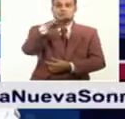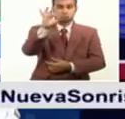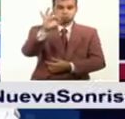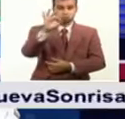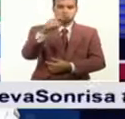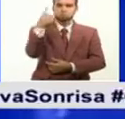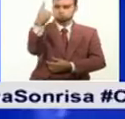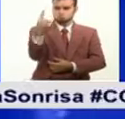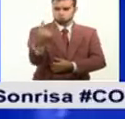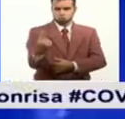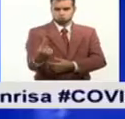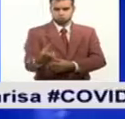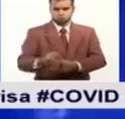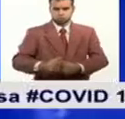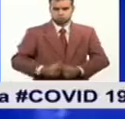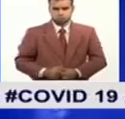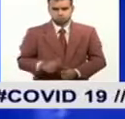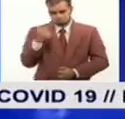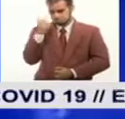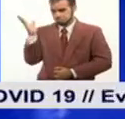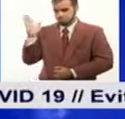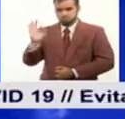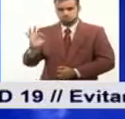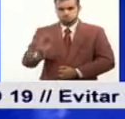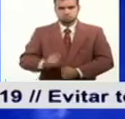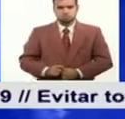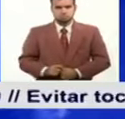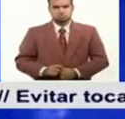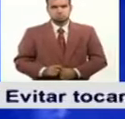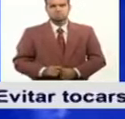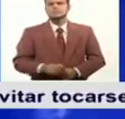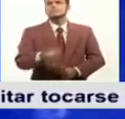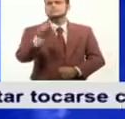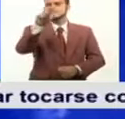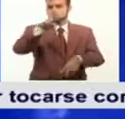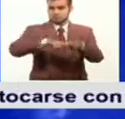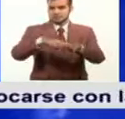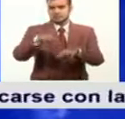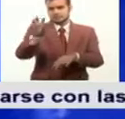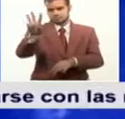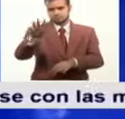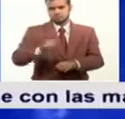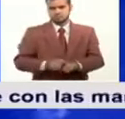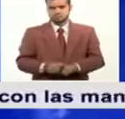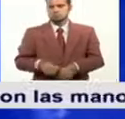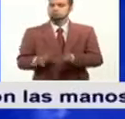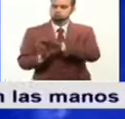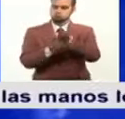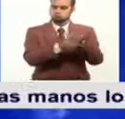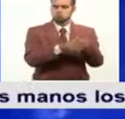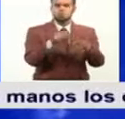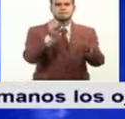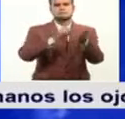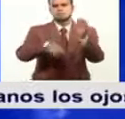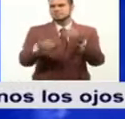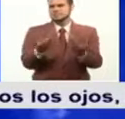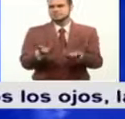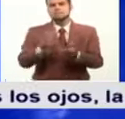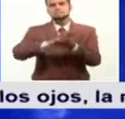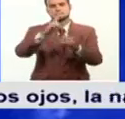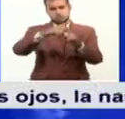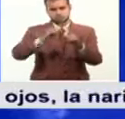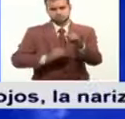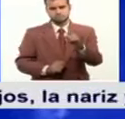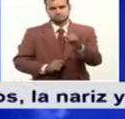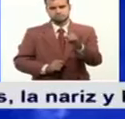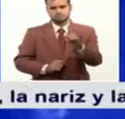de cada uno. Y de Centro Habana, 3. Se diagnostica un caso importado en la provincia de Matanzas,